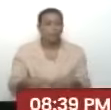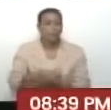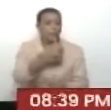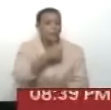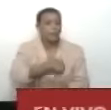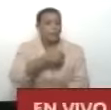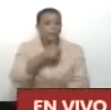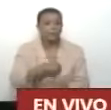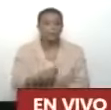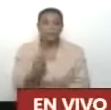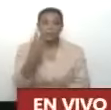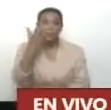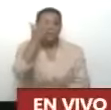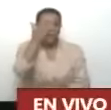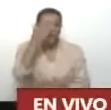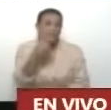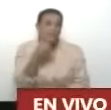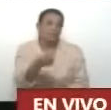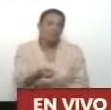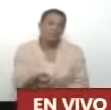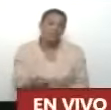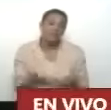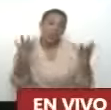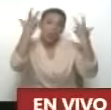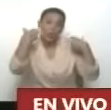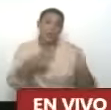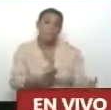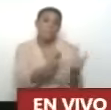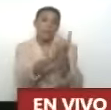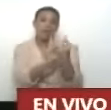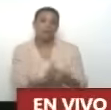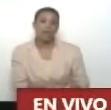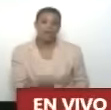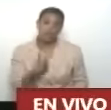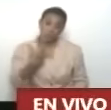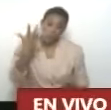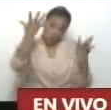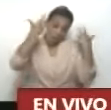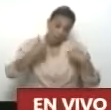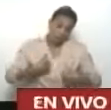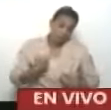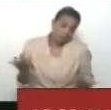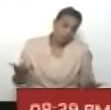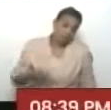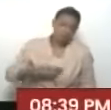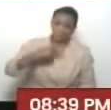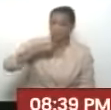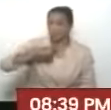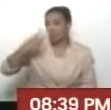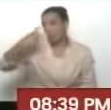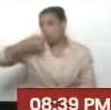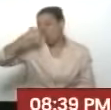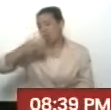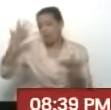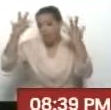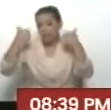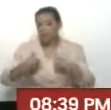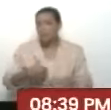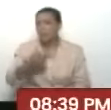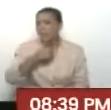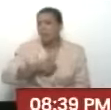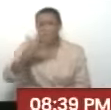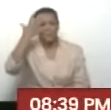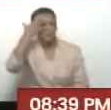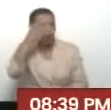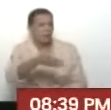Eso como primero. Eso lo dicen los agallaneros. Sí, cuando llegan. ¿Tú eres caraquista? Claro, tremendamente caraquista. Ah. Dicen, ya no aguanto más